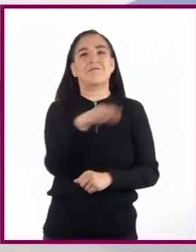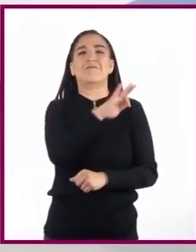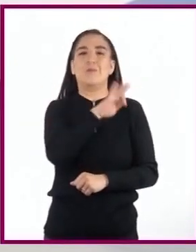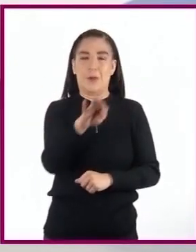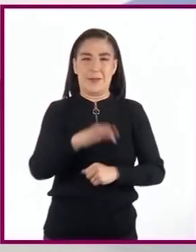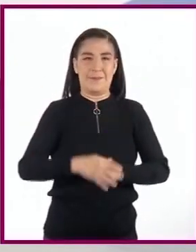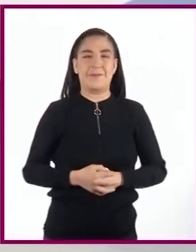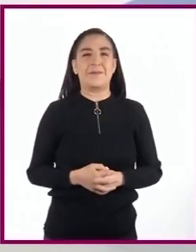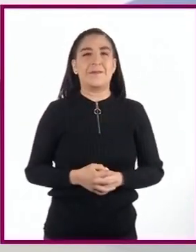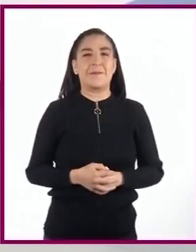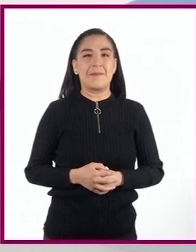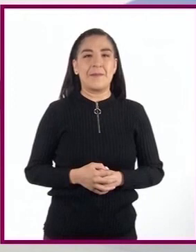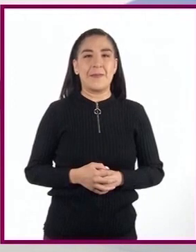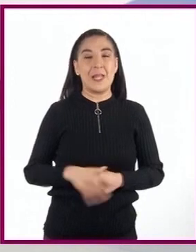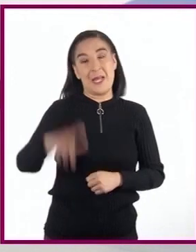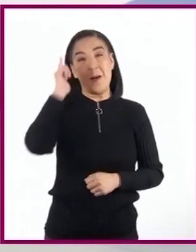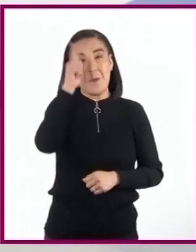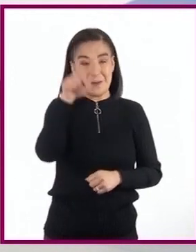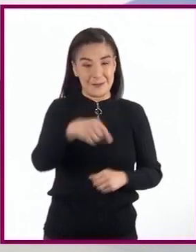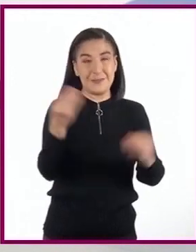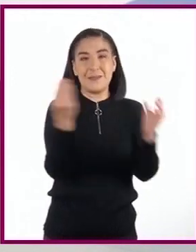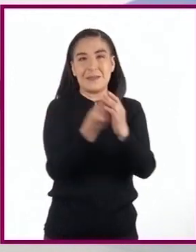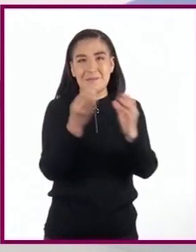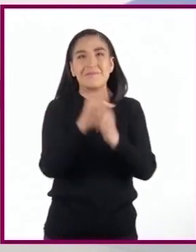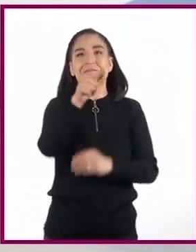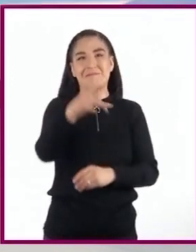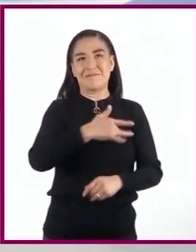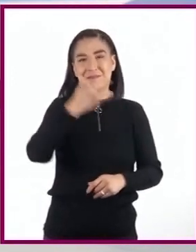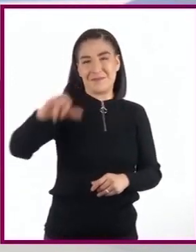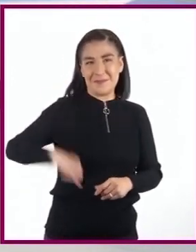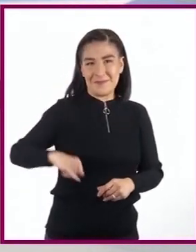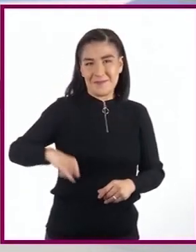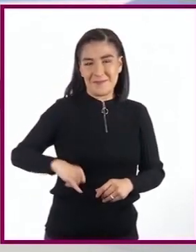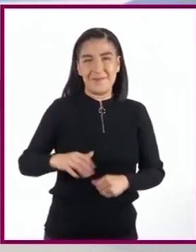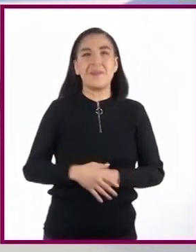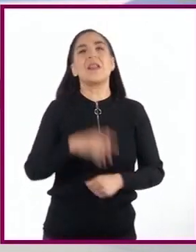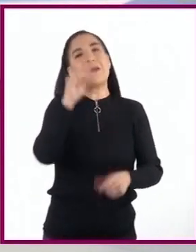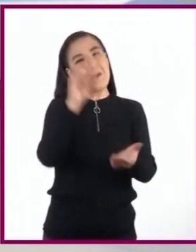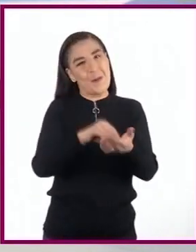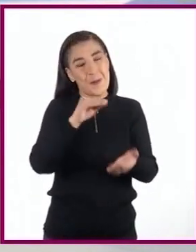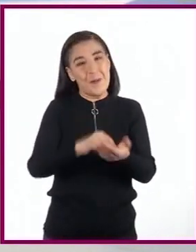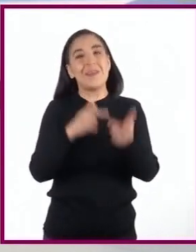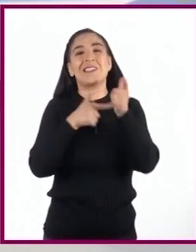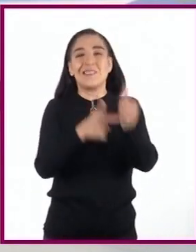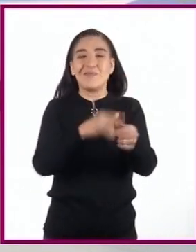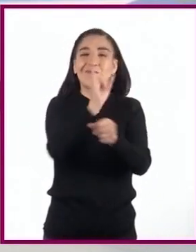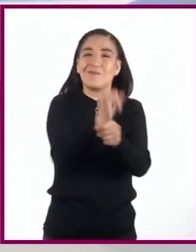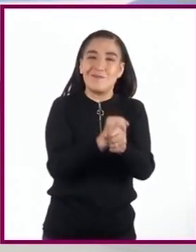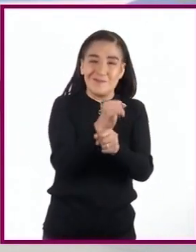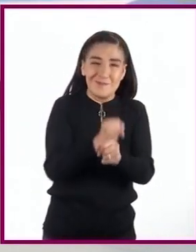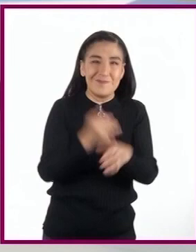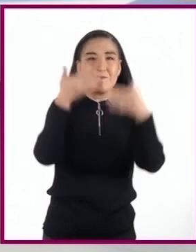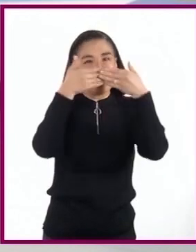posible. Esperamos que la sesión haya sido interesante para ustedes. Aún nos queda mucho por explorar y